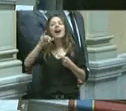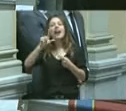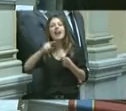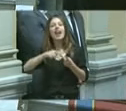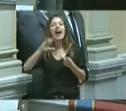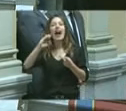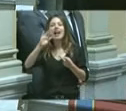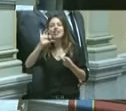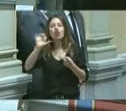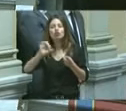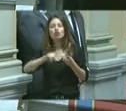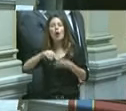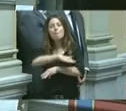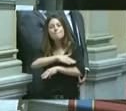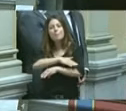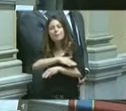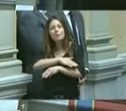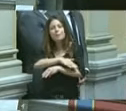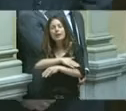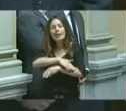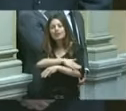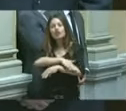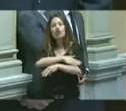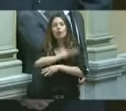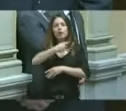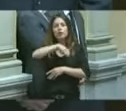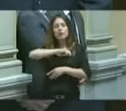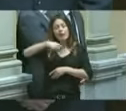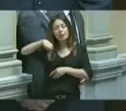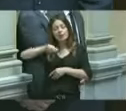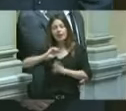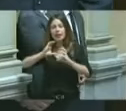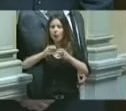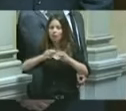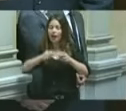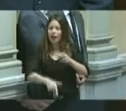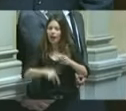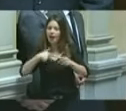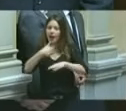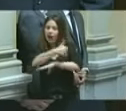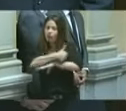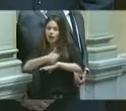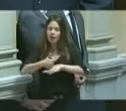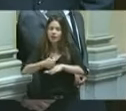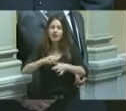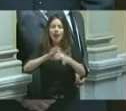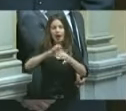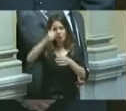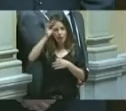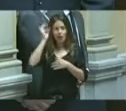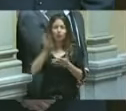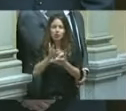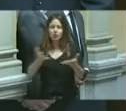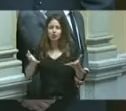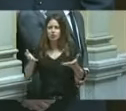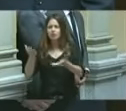Cascos, ministros del Gobierno de España, presidente de la Junta General, autoridades, amigos y amigas.